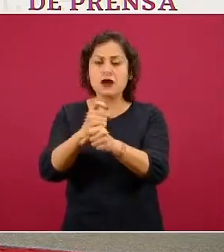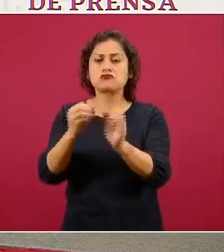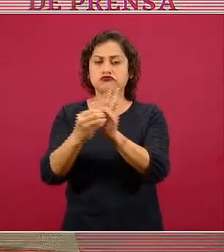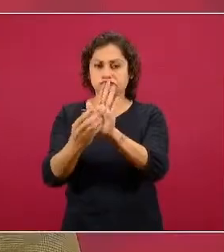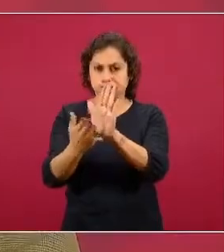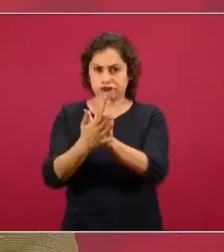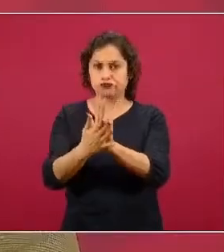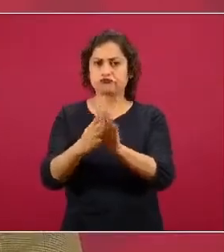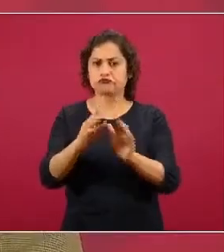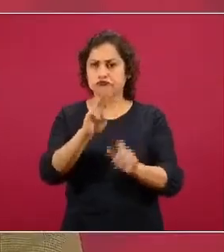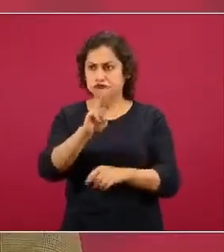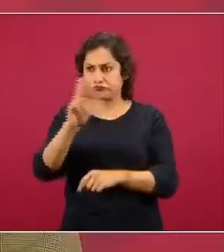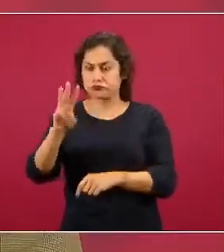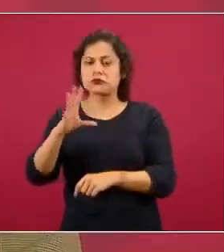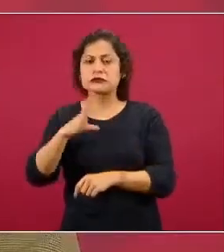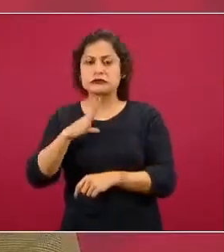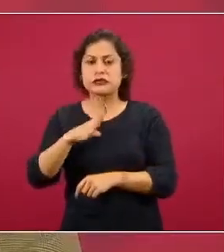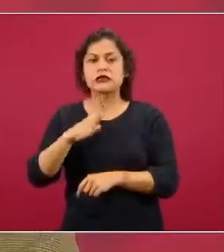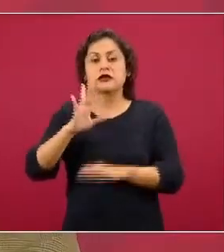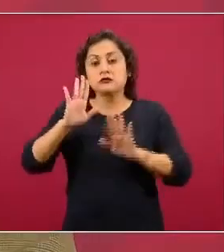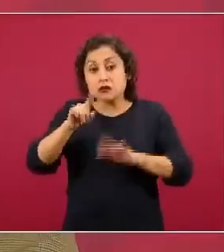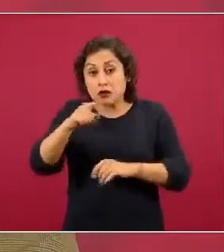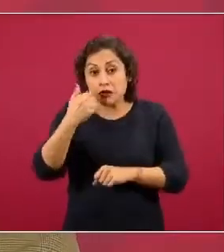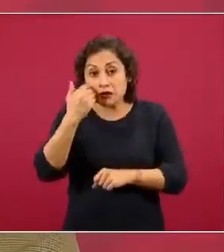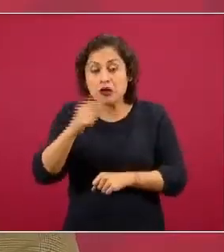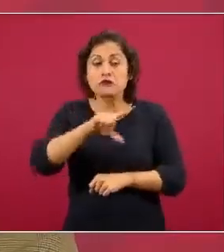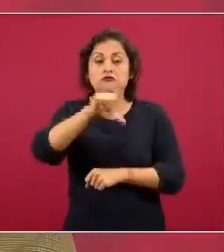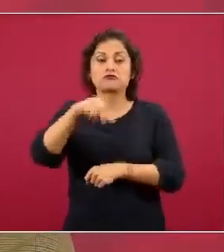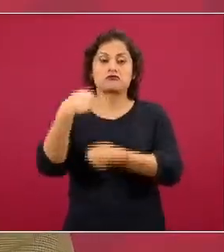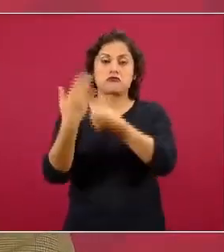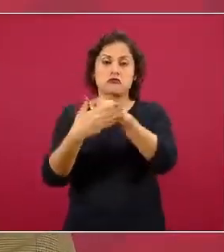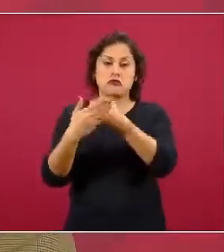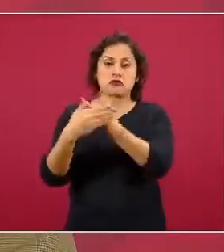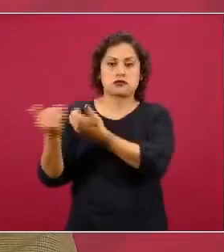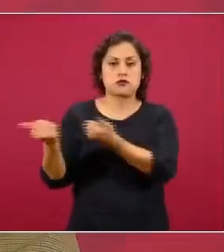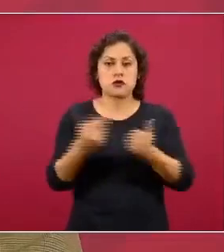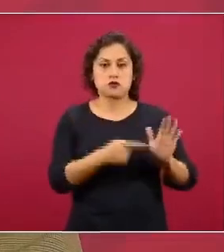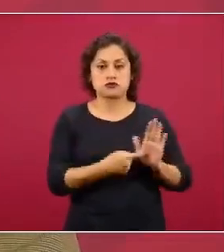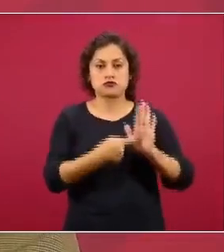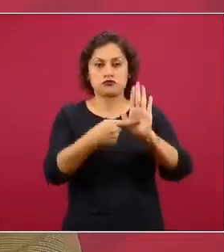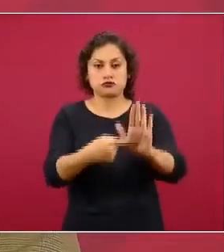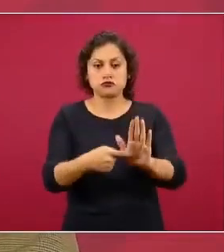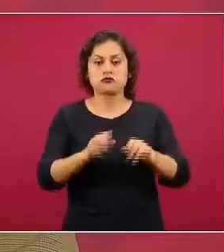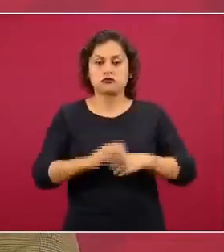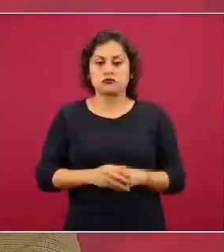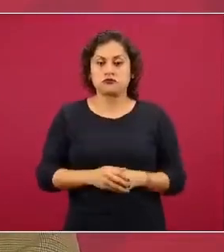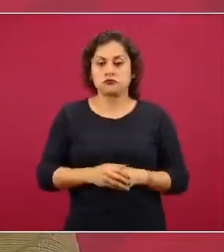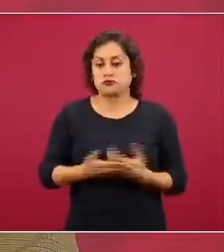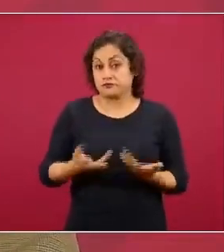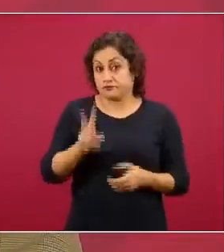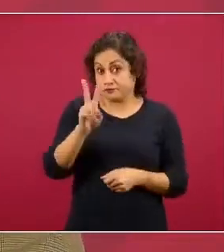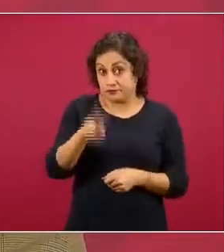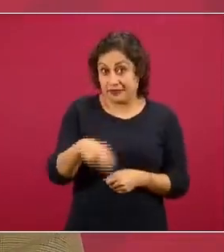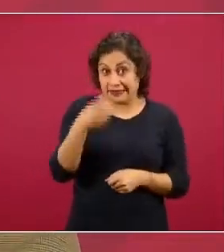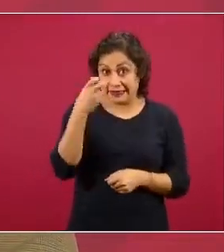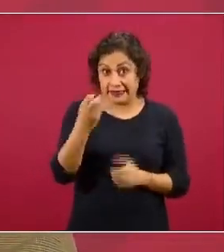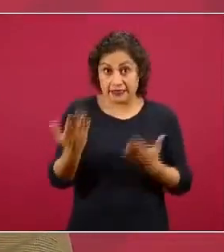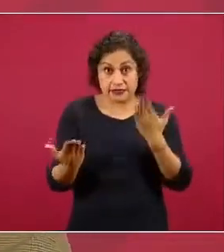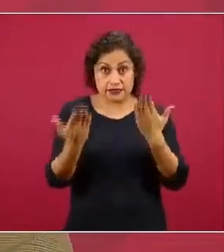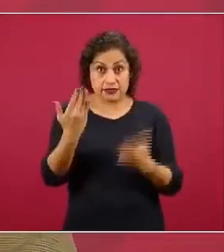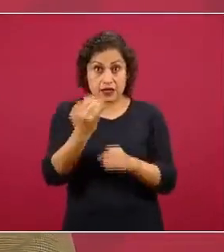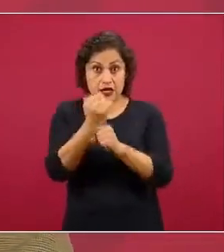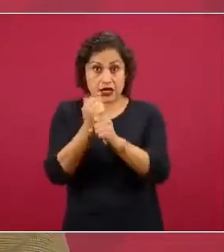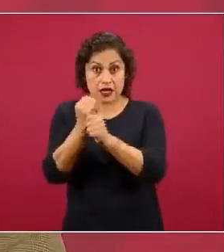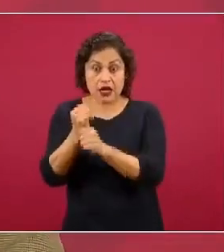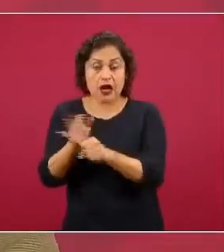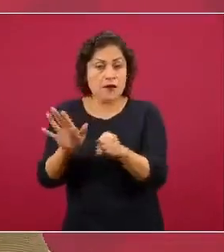traer, tenemos un pequeño pico de exceso casi todas las épocas invernales, ¿no? Que eso se explica mucho por